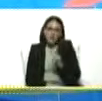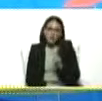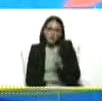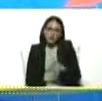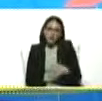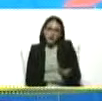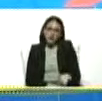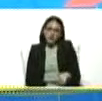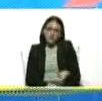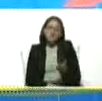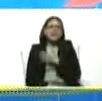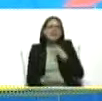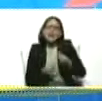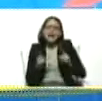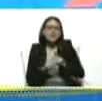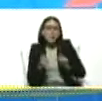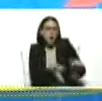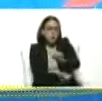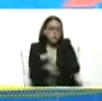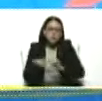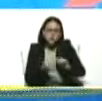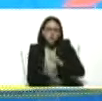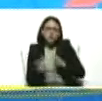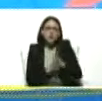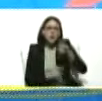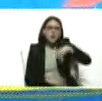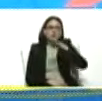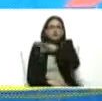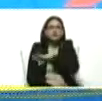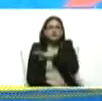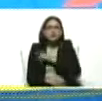una hecatombe sociopolítica